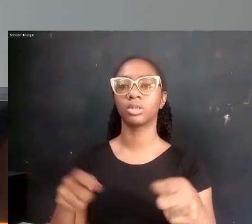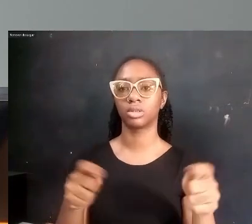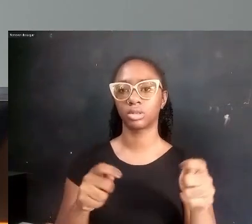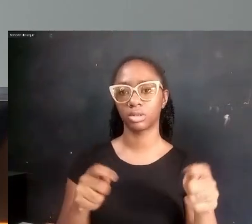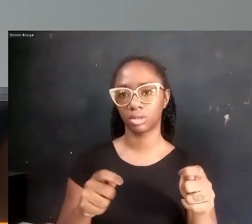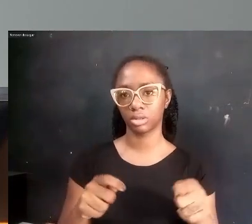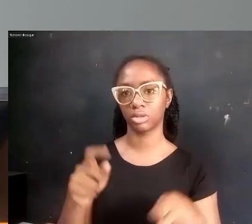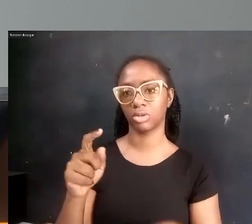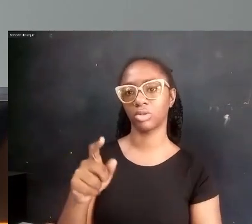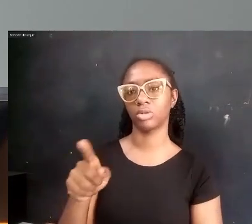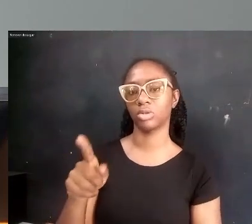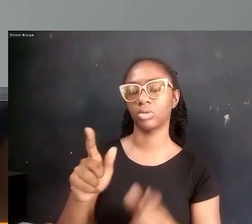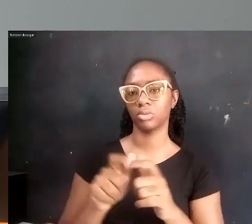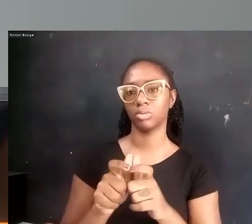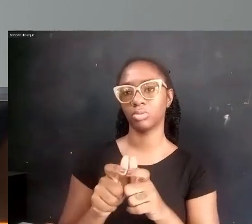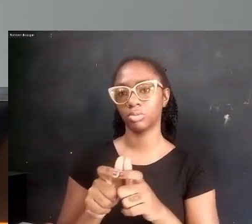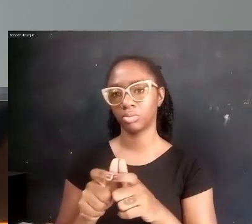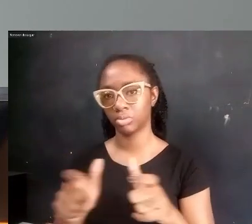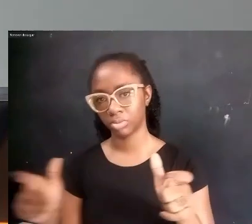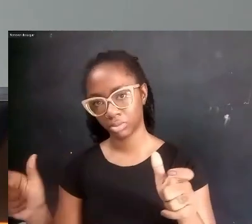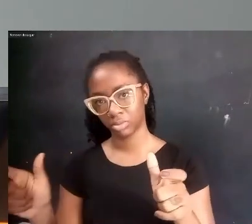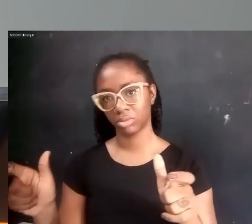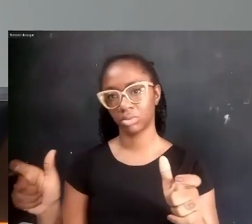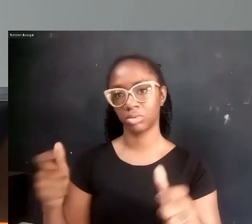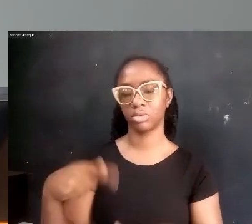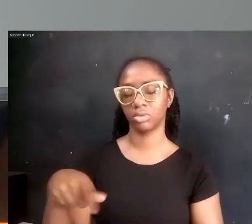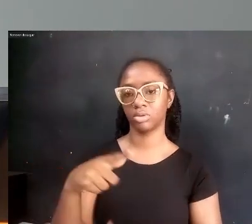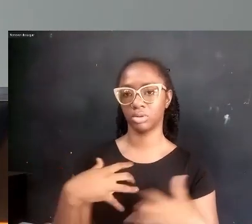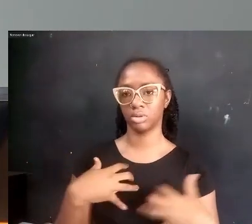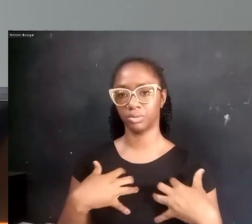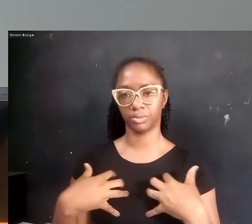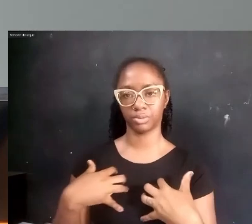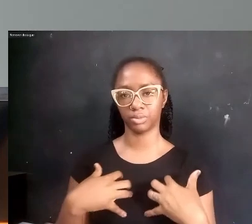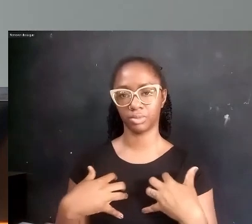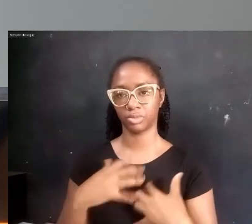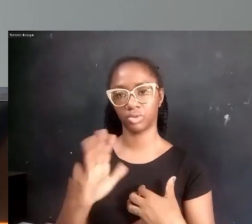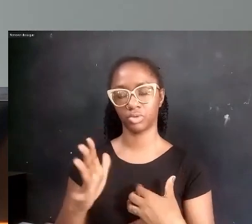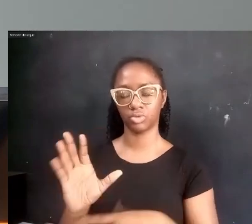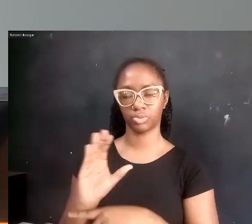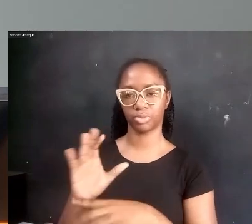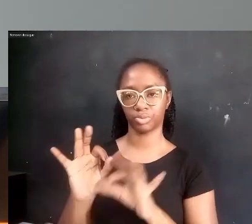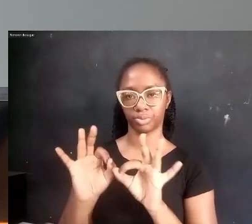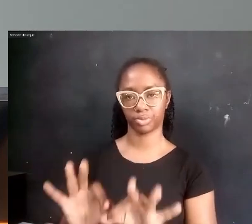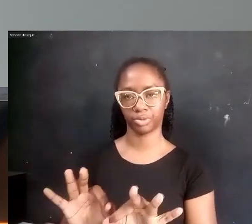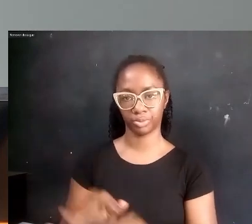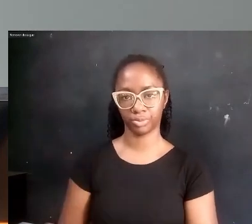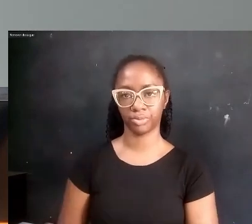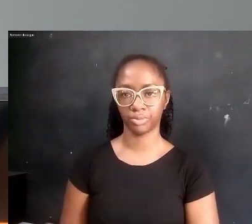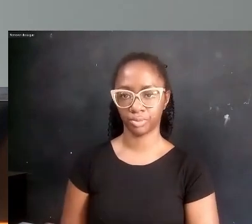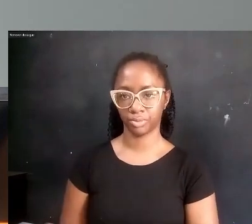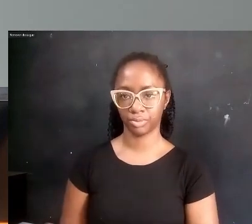largo de nuestra atormentada historia constitucional. Desde